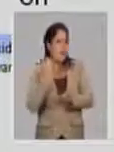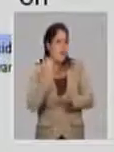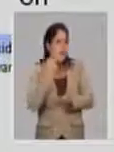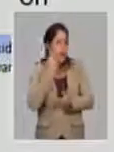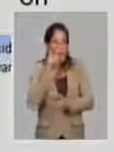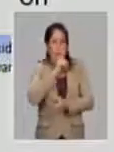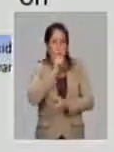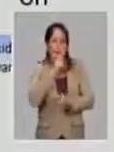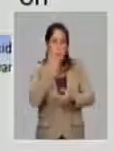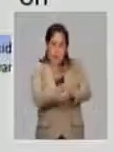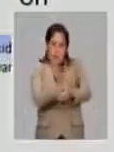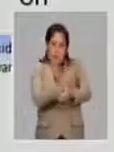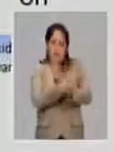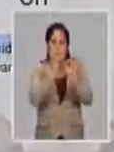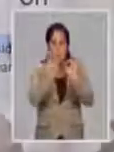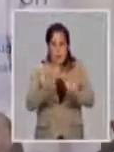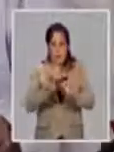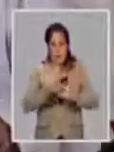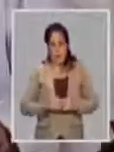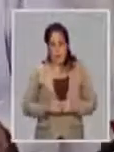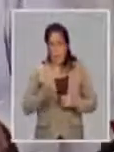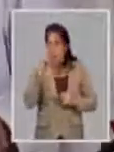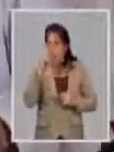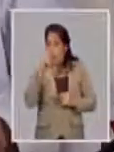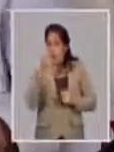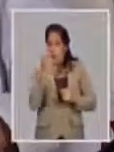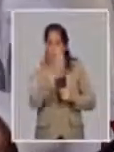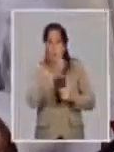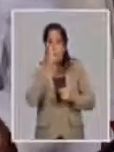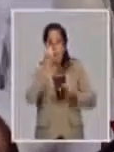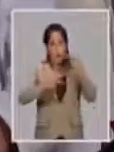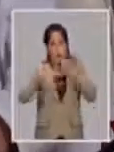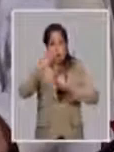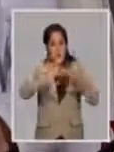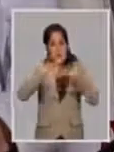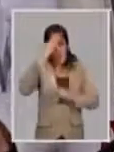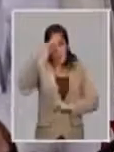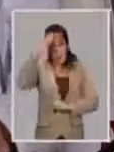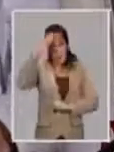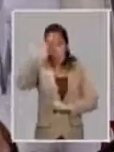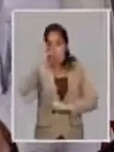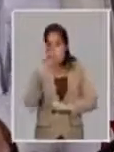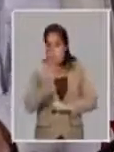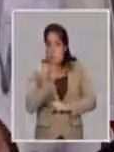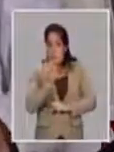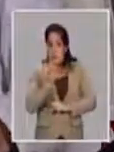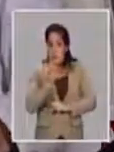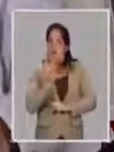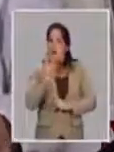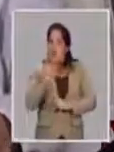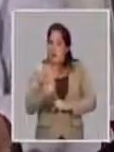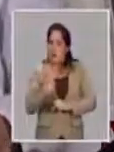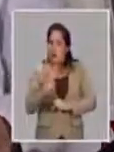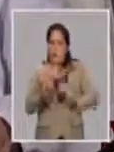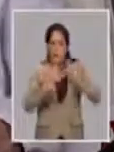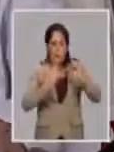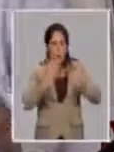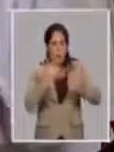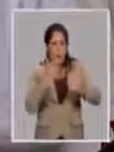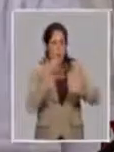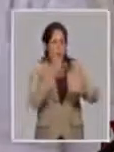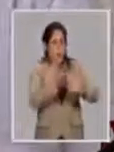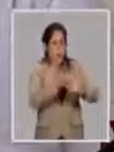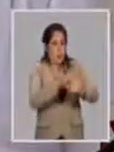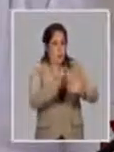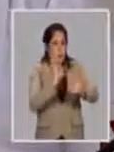vacuna contra hepatitis B. Y de hecho siempre decimos que el primer producto de la biotecnología cubana a que se exponen los cubanos es la